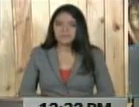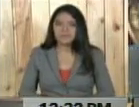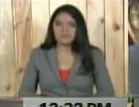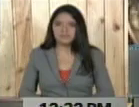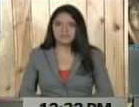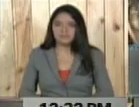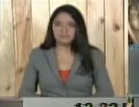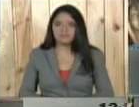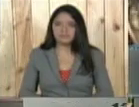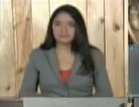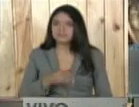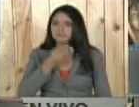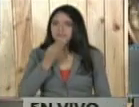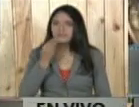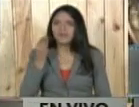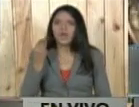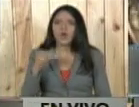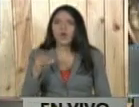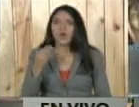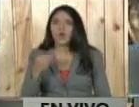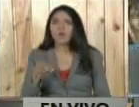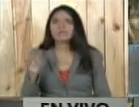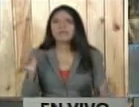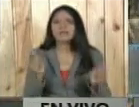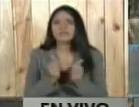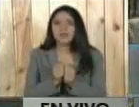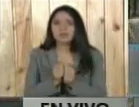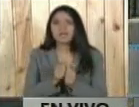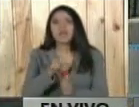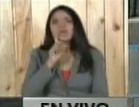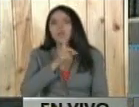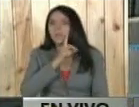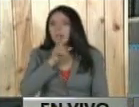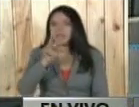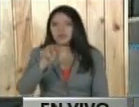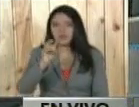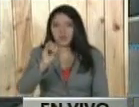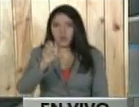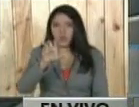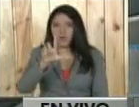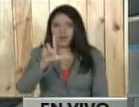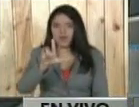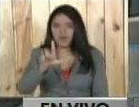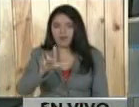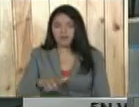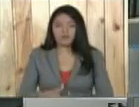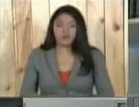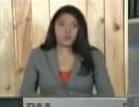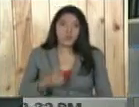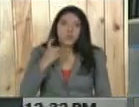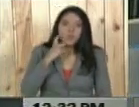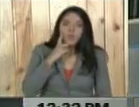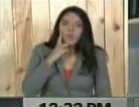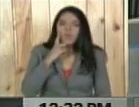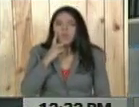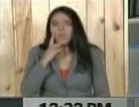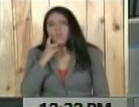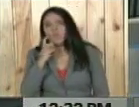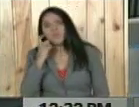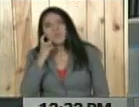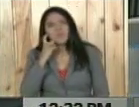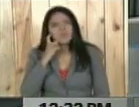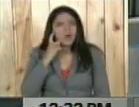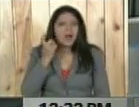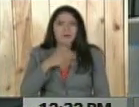de aquel joven anzuatiguense, Noel Rodríguez, que fue un ícono de los casos